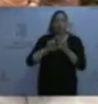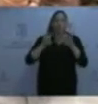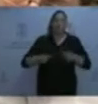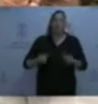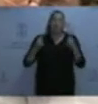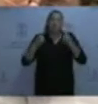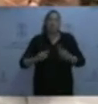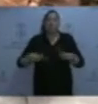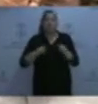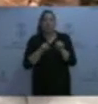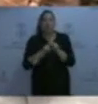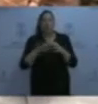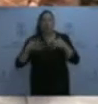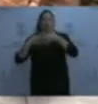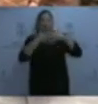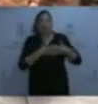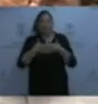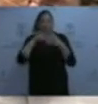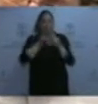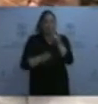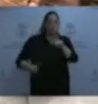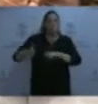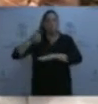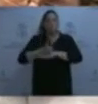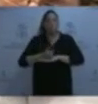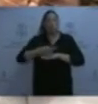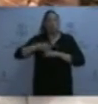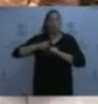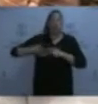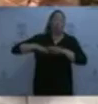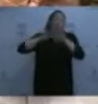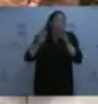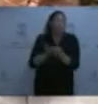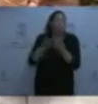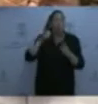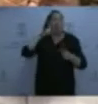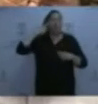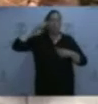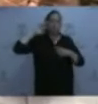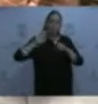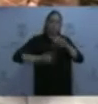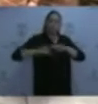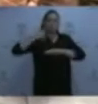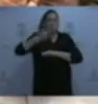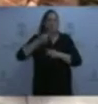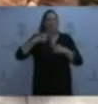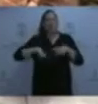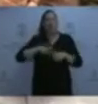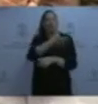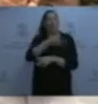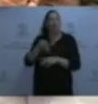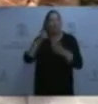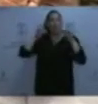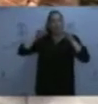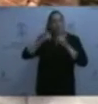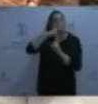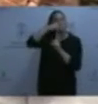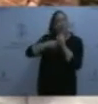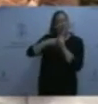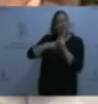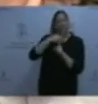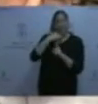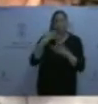norteamericana dedicada al testing y se posicionó a nivel mundial como los principales expertos en medir la eficacia educativa. No es un hecho menor, especialmente